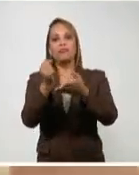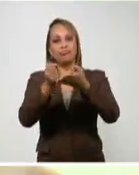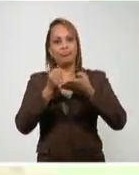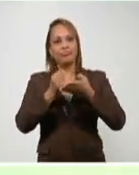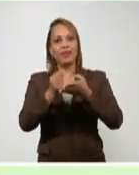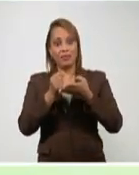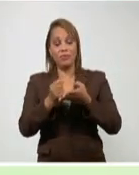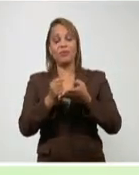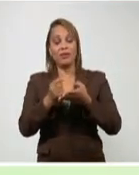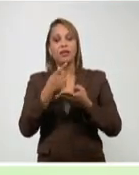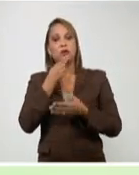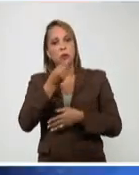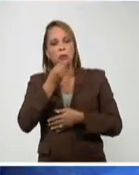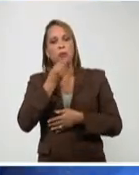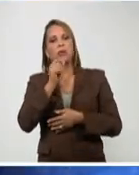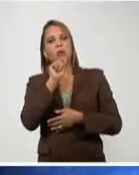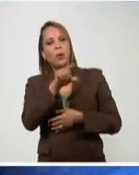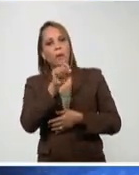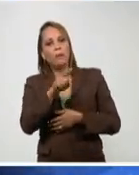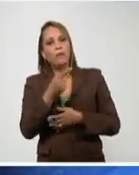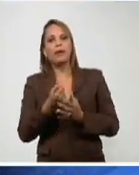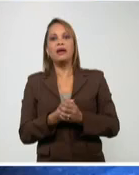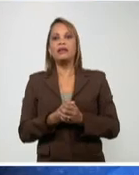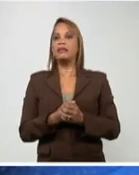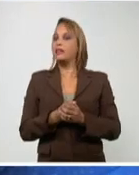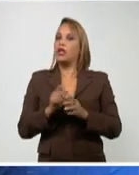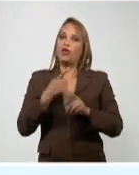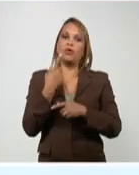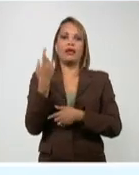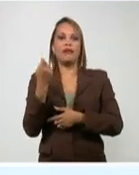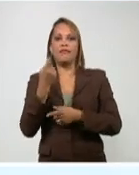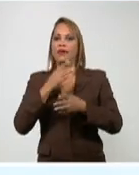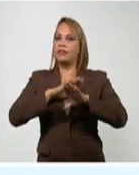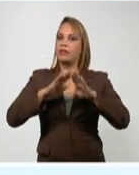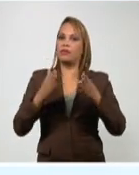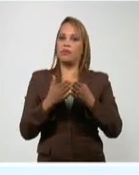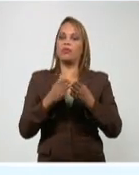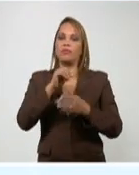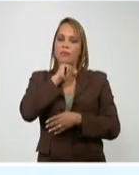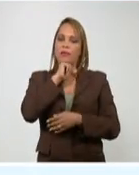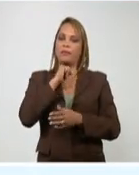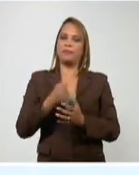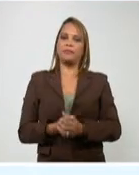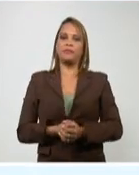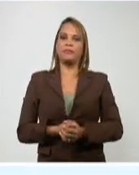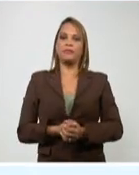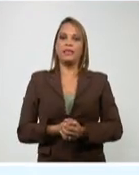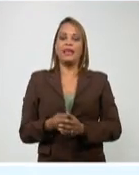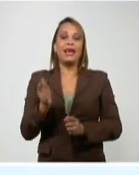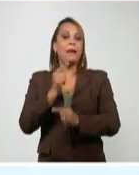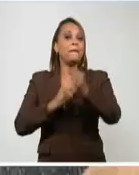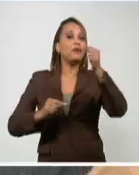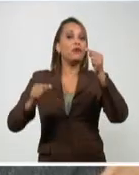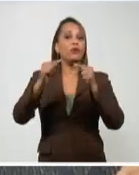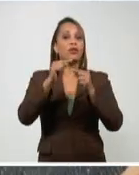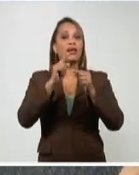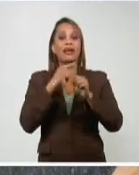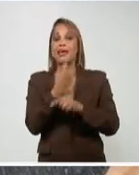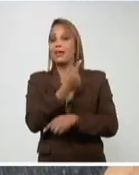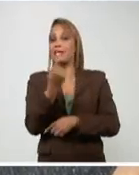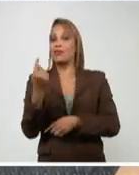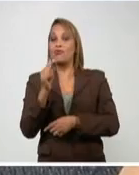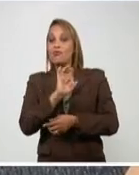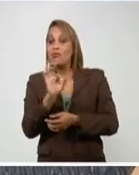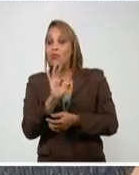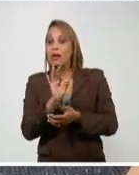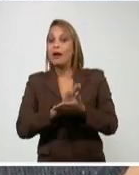puedo sacarle las necesidades de ella principalmente. Es prioridad gubernamental en el país que ninguna familia ni